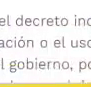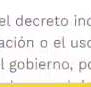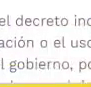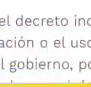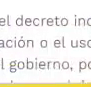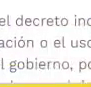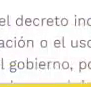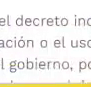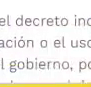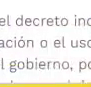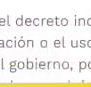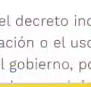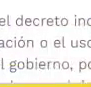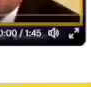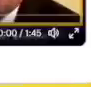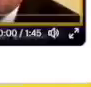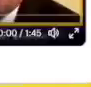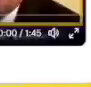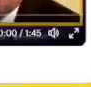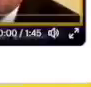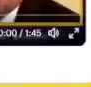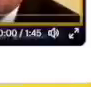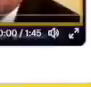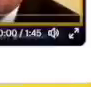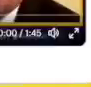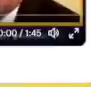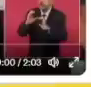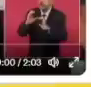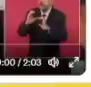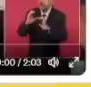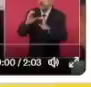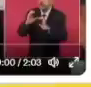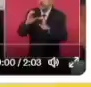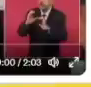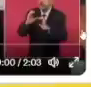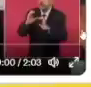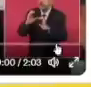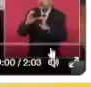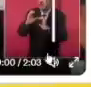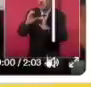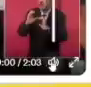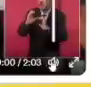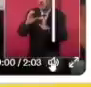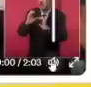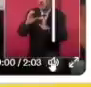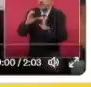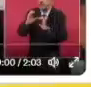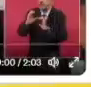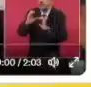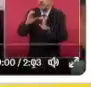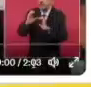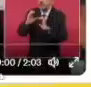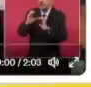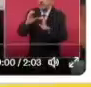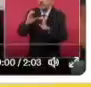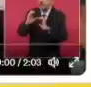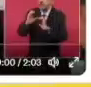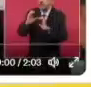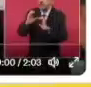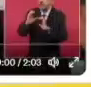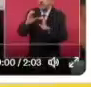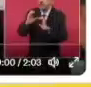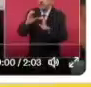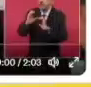final. Entonces, le preguntaron hoy al presidente, porque ya ven que Monreal había